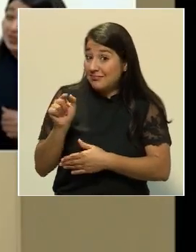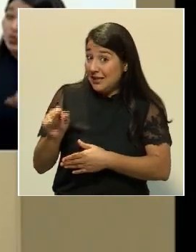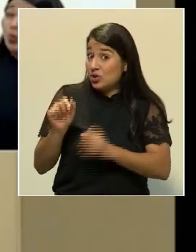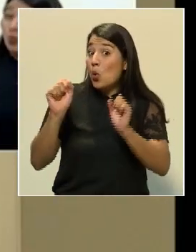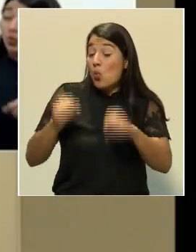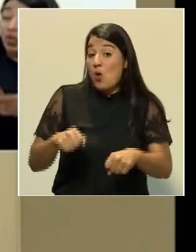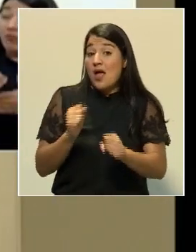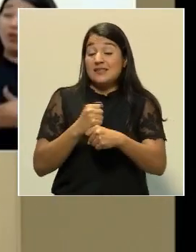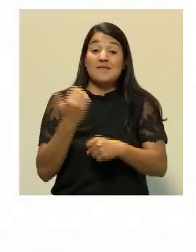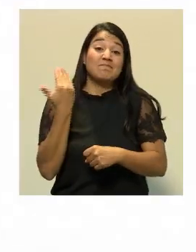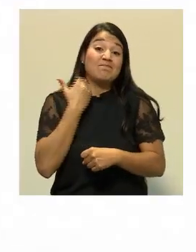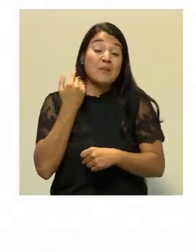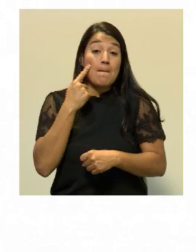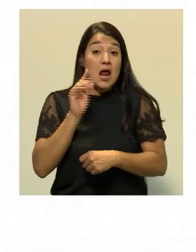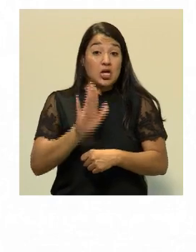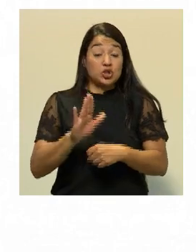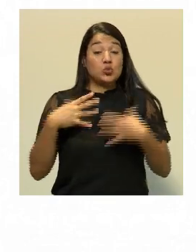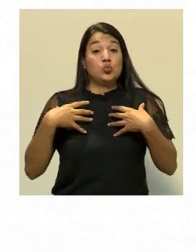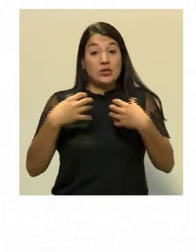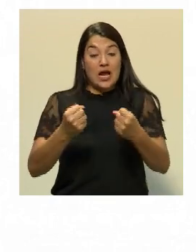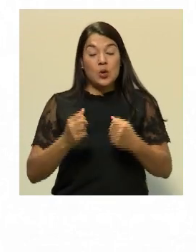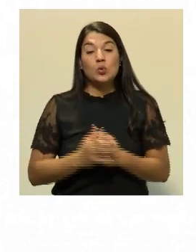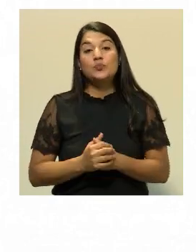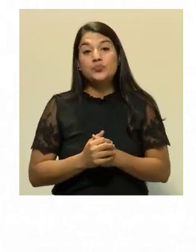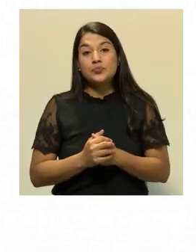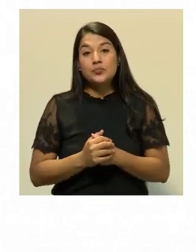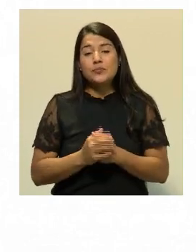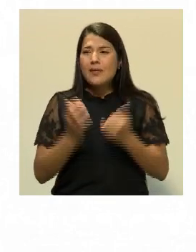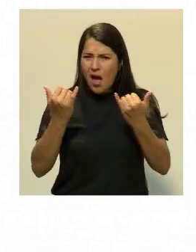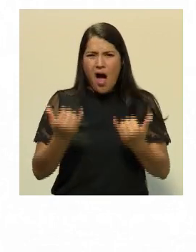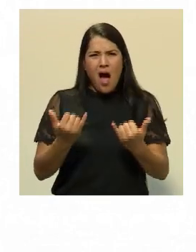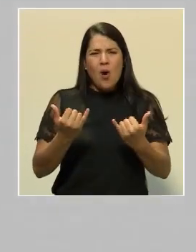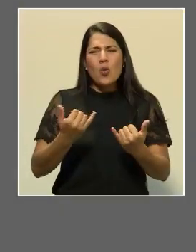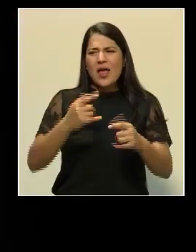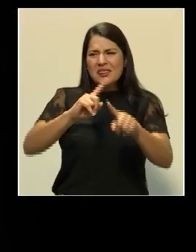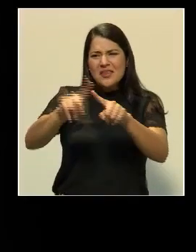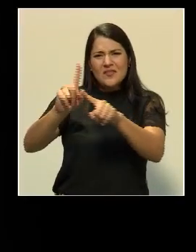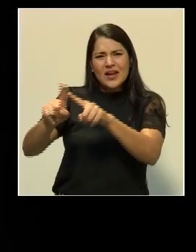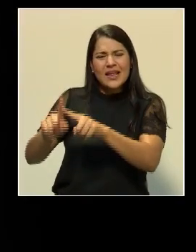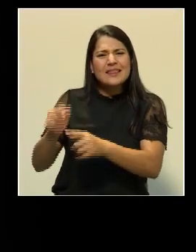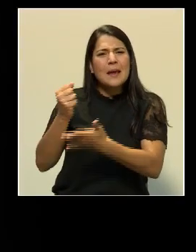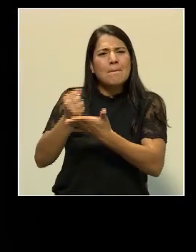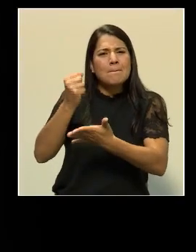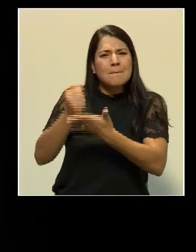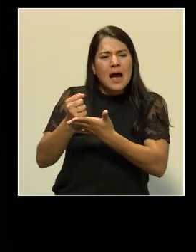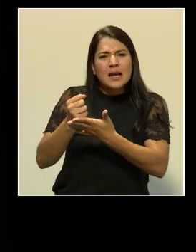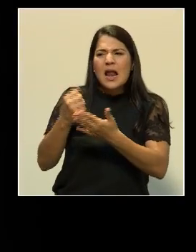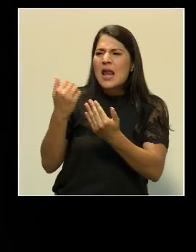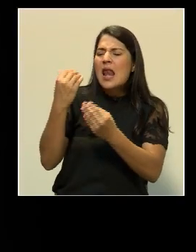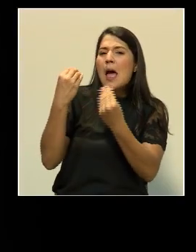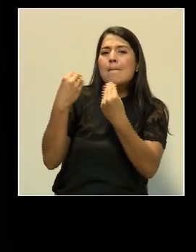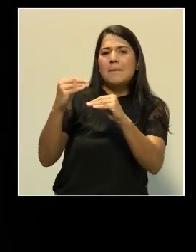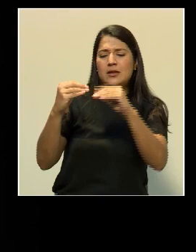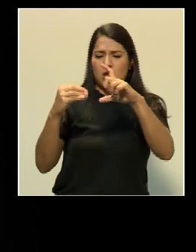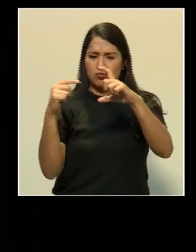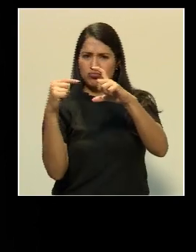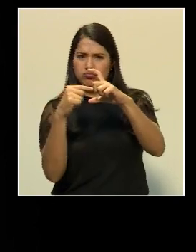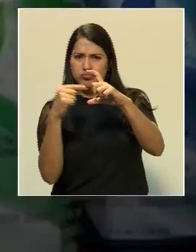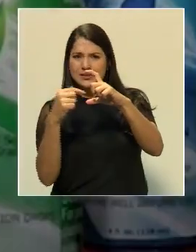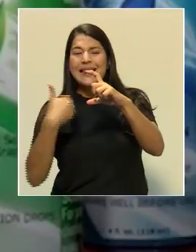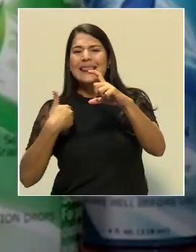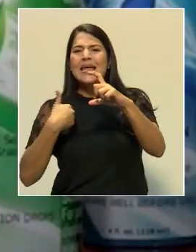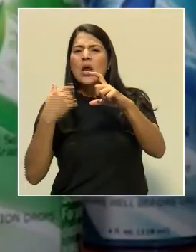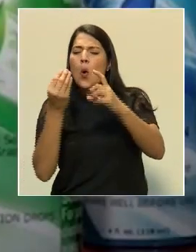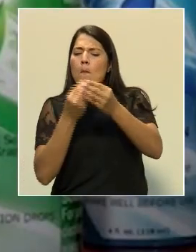están haciendo una torta para su salud. En el mercado hay una gran variedad de marcas y son comercializadas en frascos conteniendo una solución